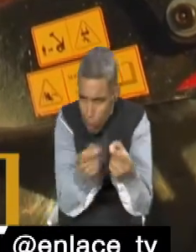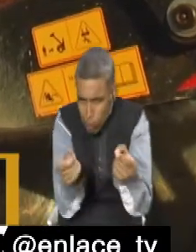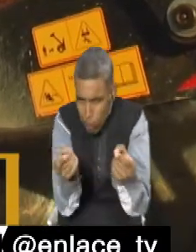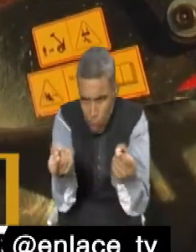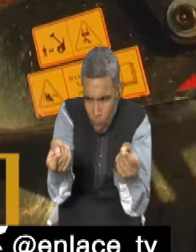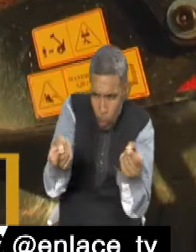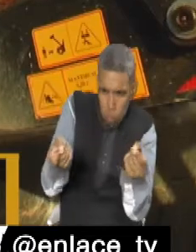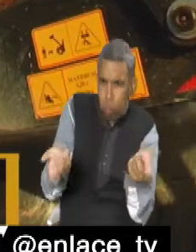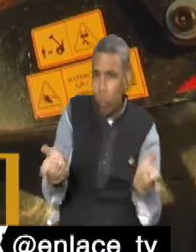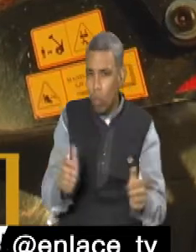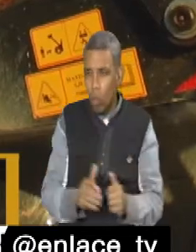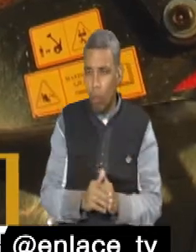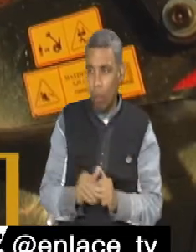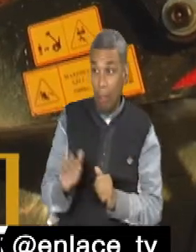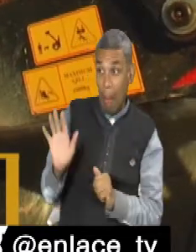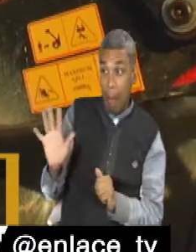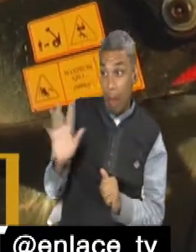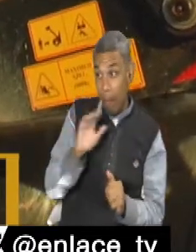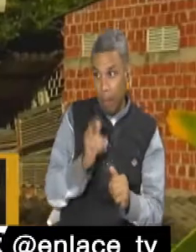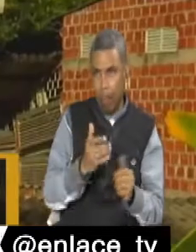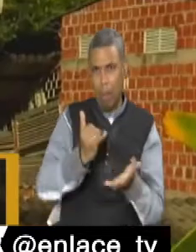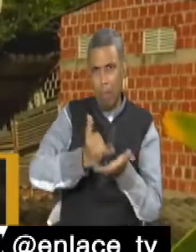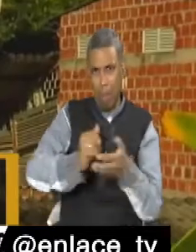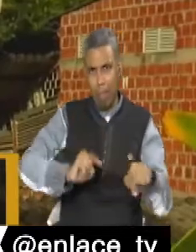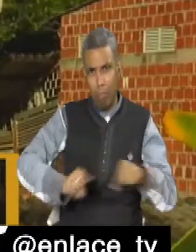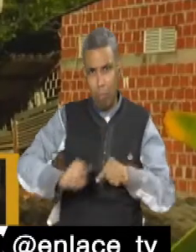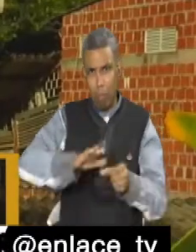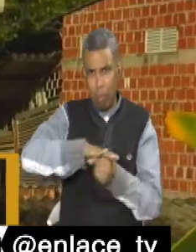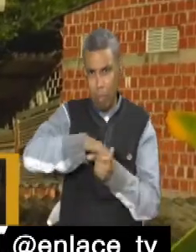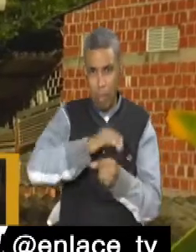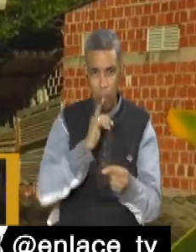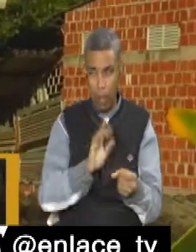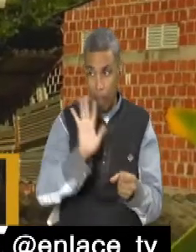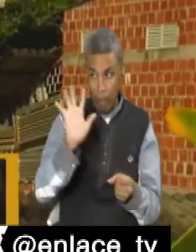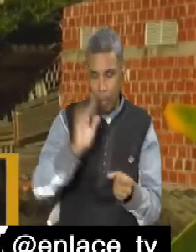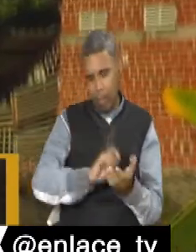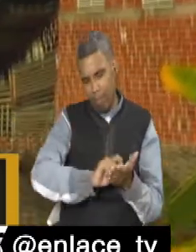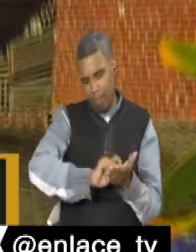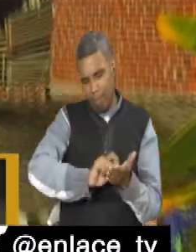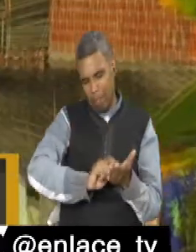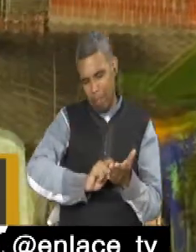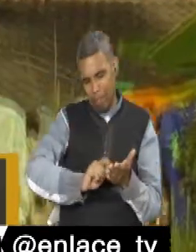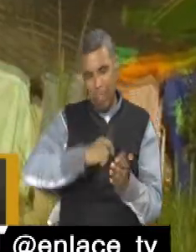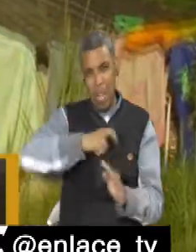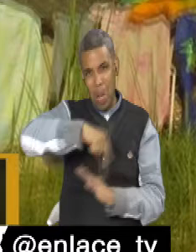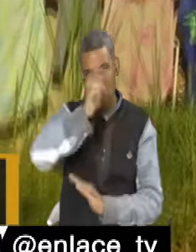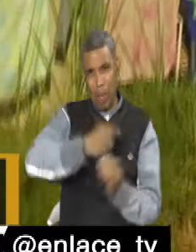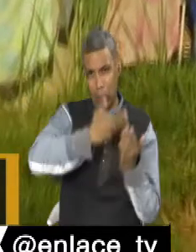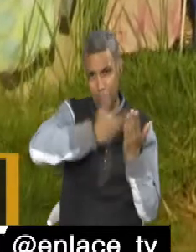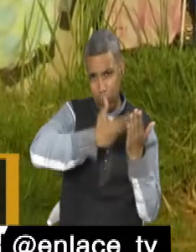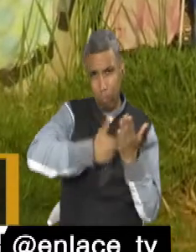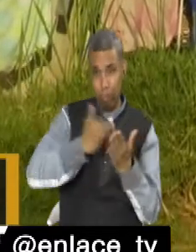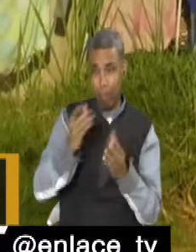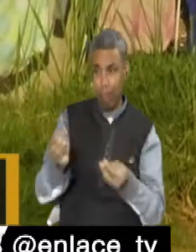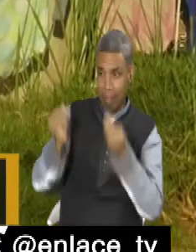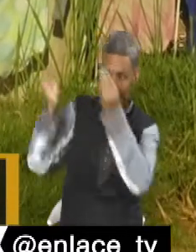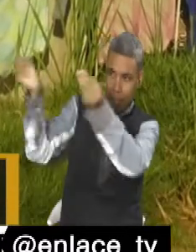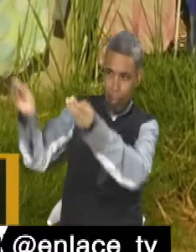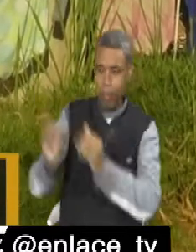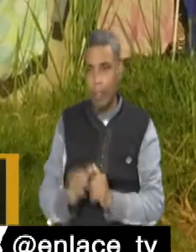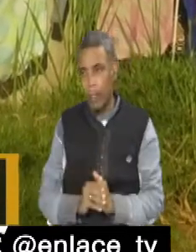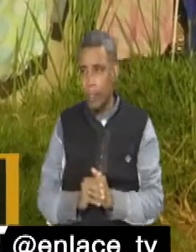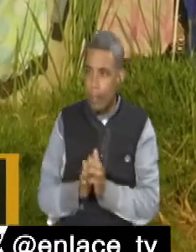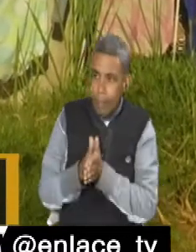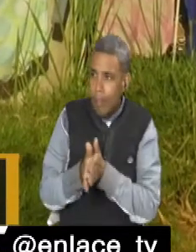la documentación reglamentaria, el presidente de la Junta estuvo muy pendiente de eso. pero hasta el momento no hemos visto